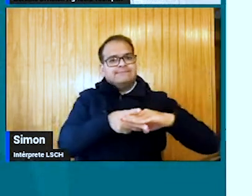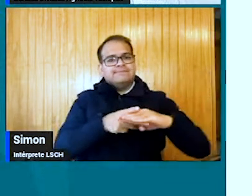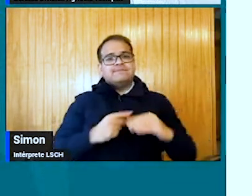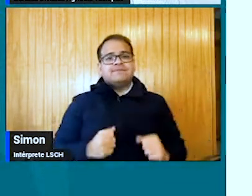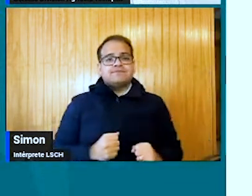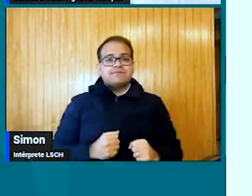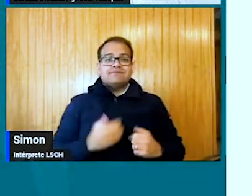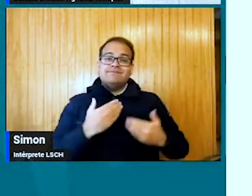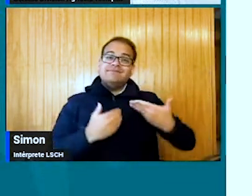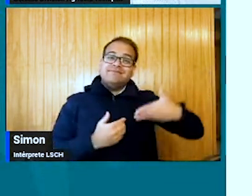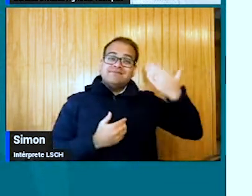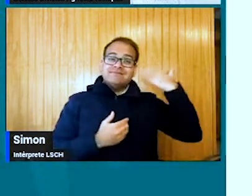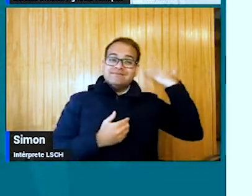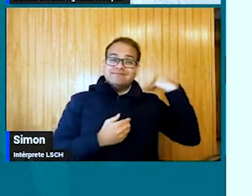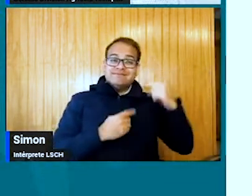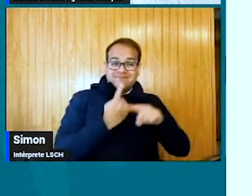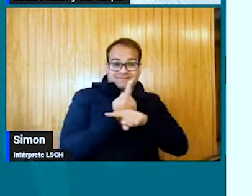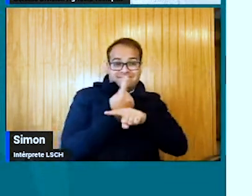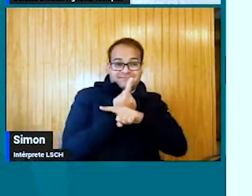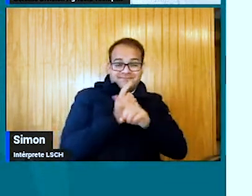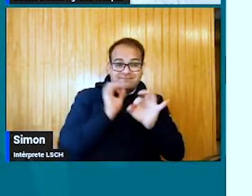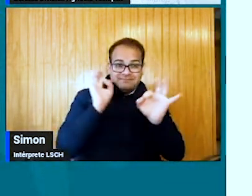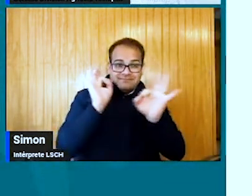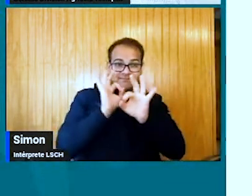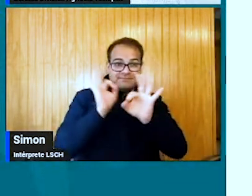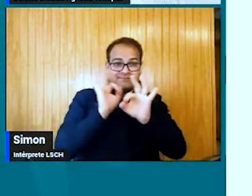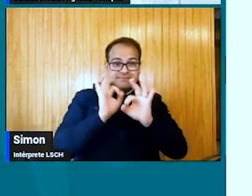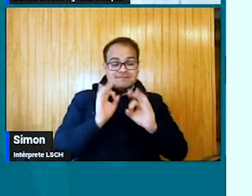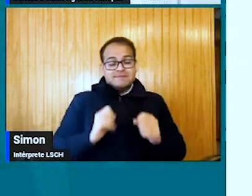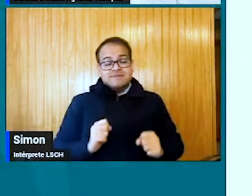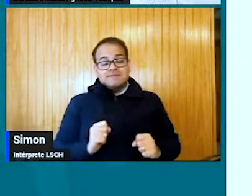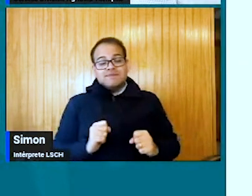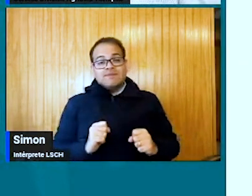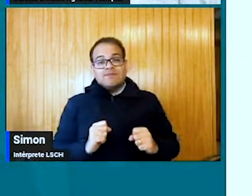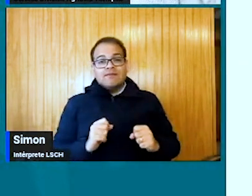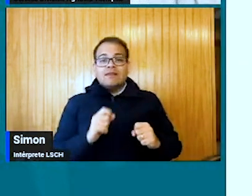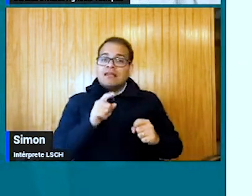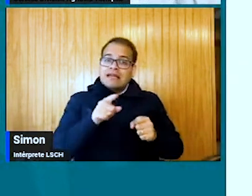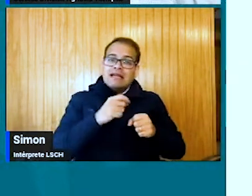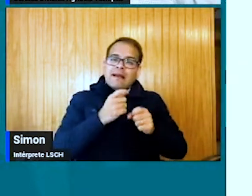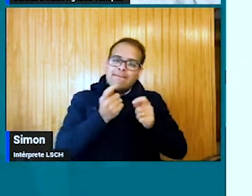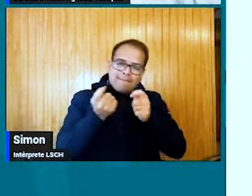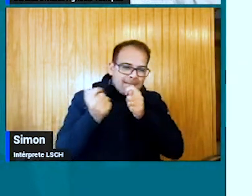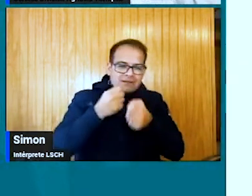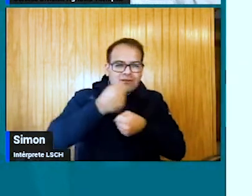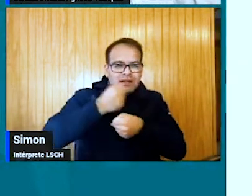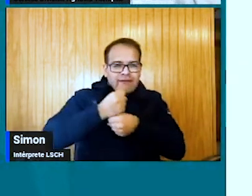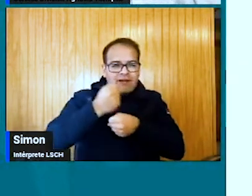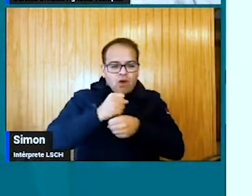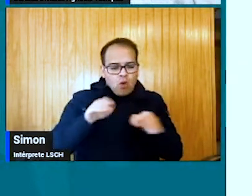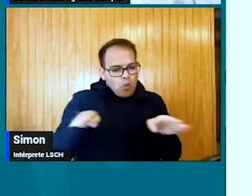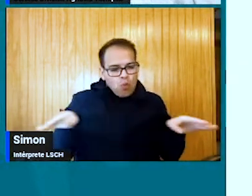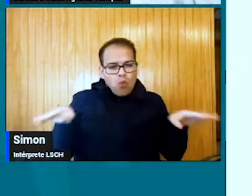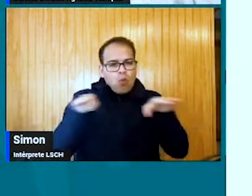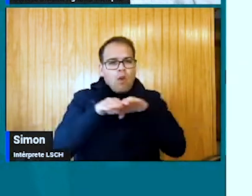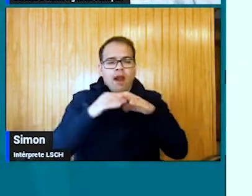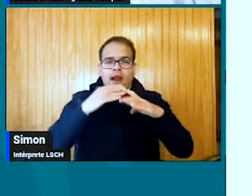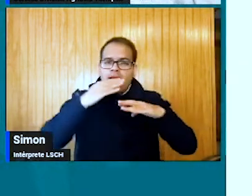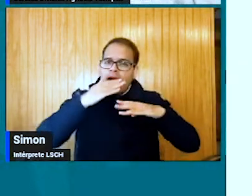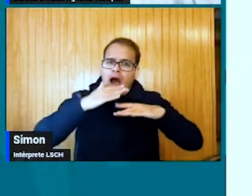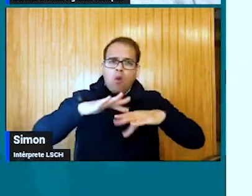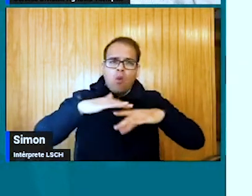Como hablábamos antes, estas como trabajan igual que el agua, mantener los